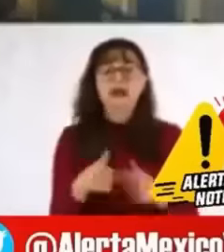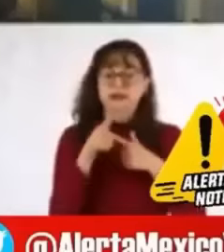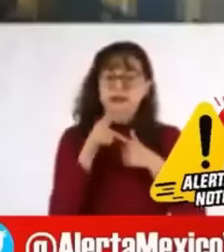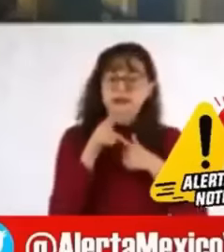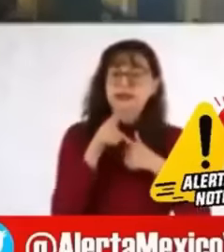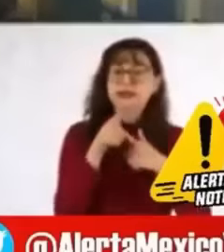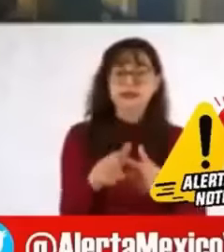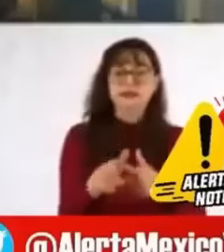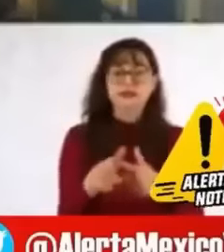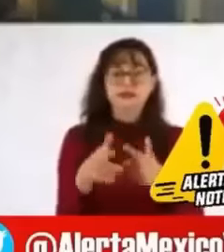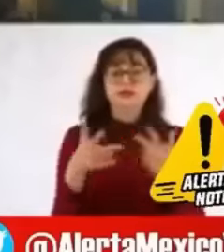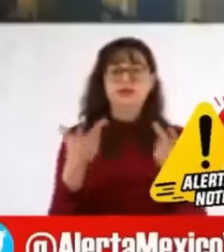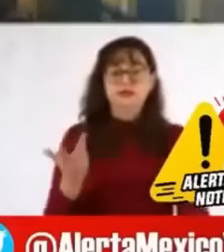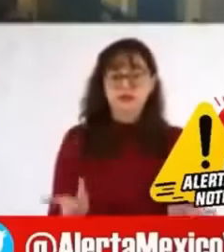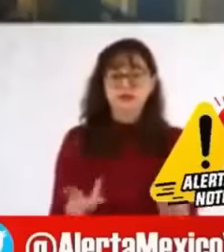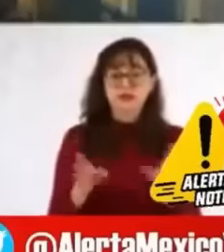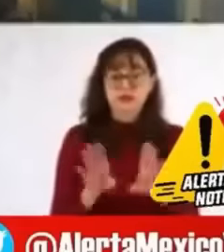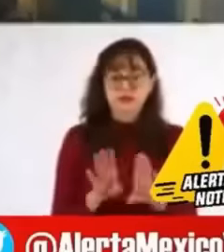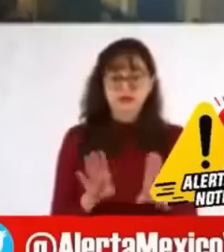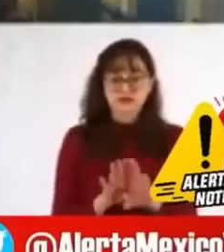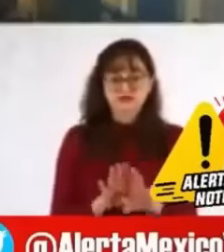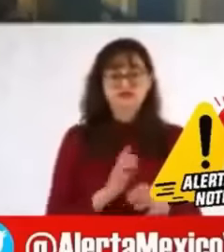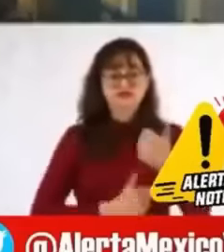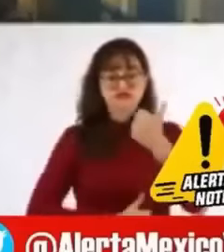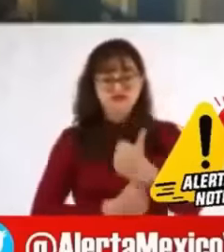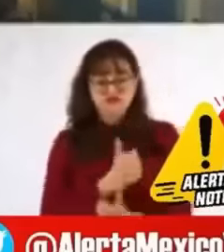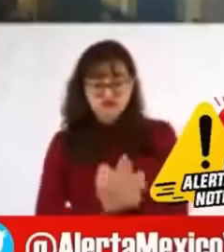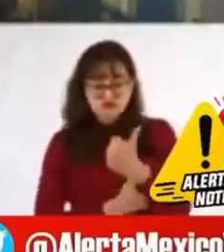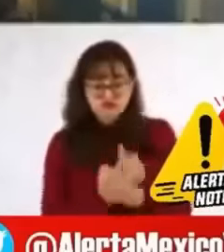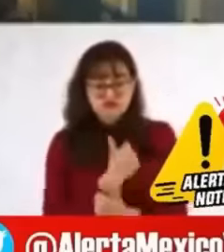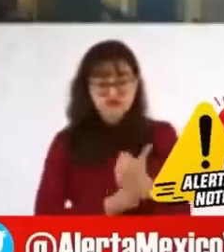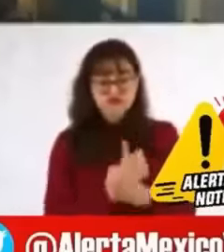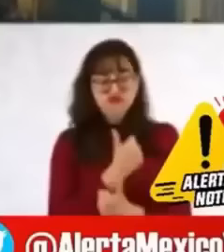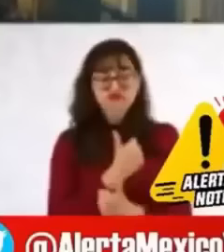antimonopólica, de garantizar la competencia